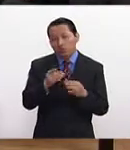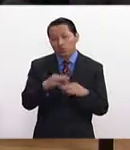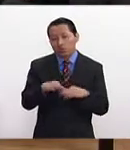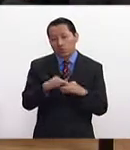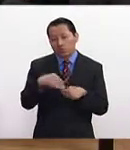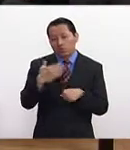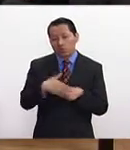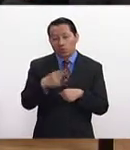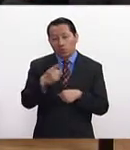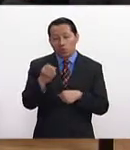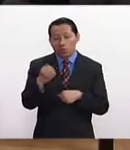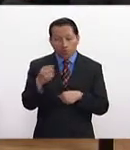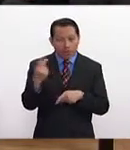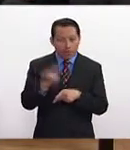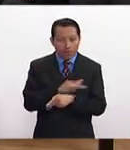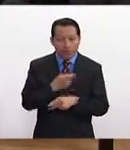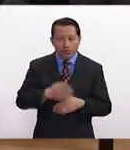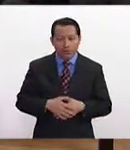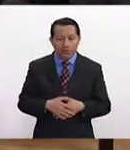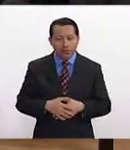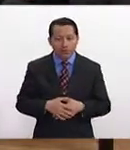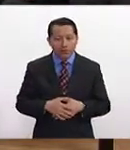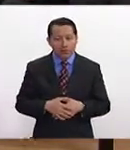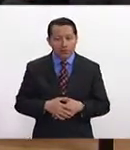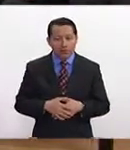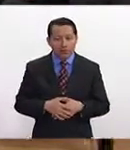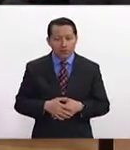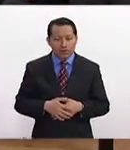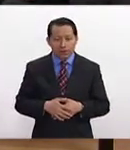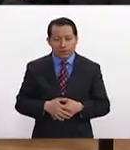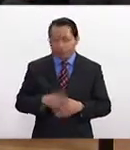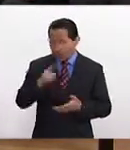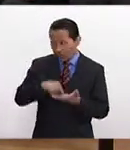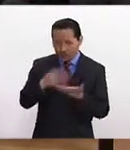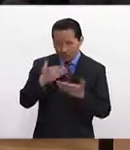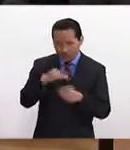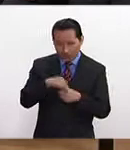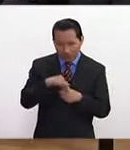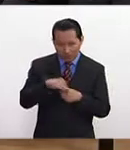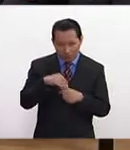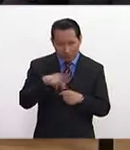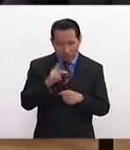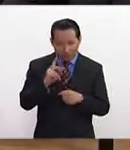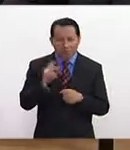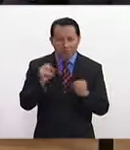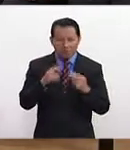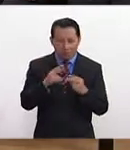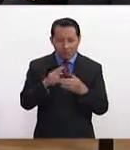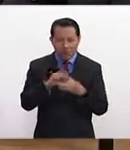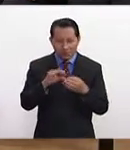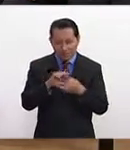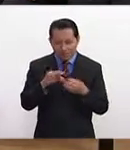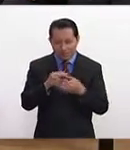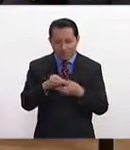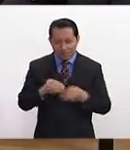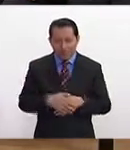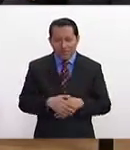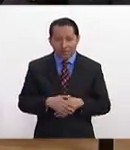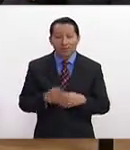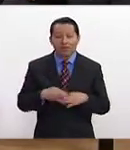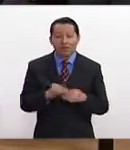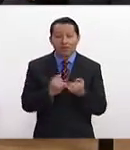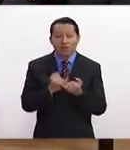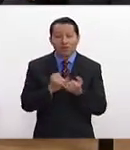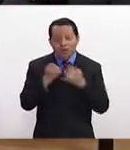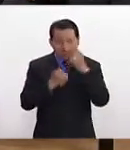vemos el 1 de octubre para ver qué pasó finalmente. Gracias. Yo creo que no va a haber referéndum, pero no lo tenemos para comentarlo. Pero también. además hay que darle